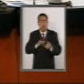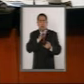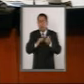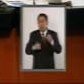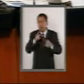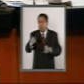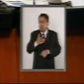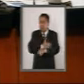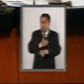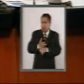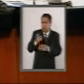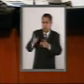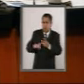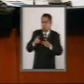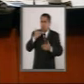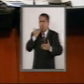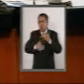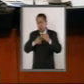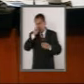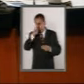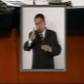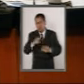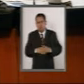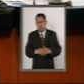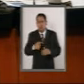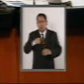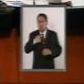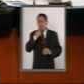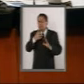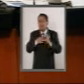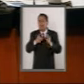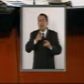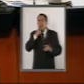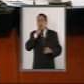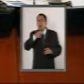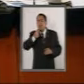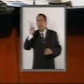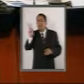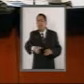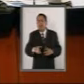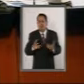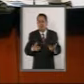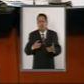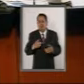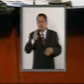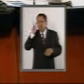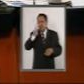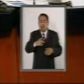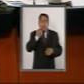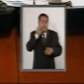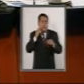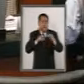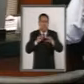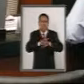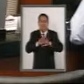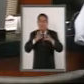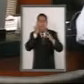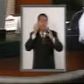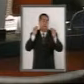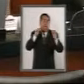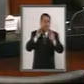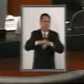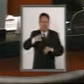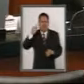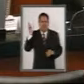a la compañera, yo no les falto el respeto, yo solamente estoy diciendo la verdad sin aderezos y sin demagogias. No